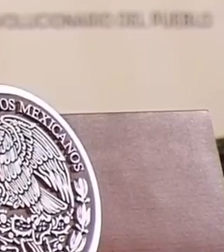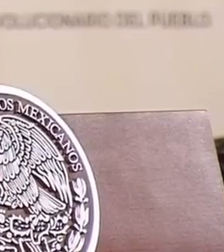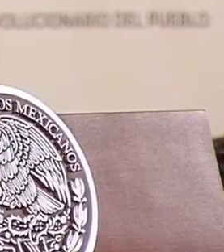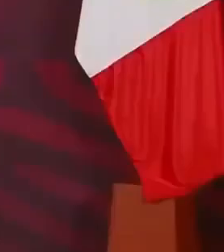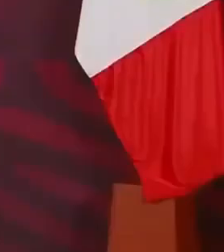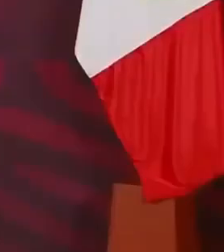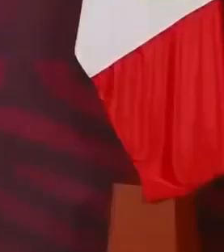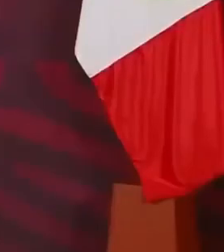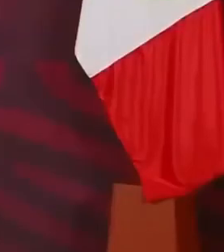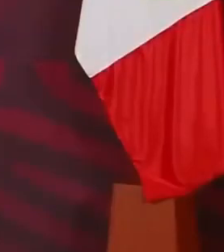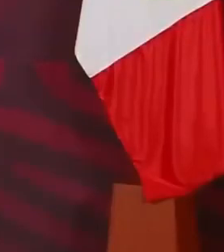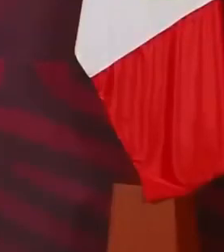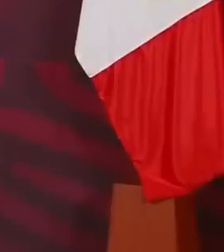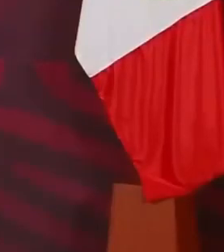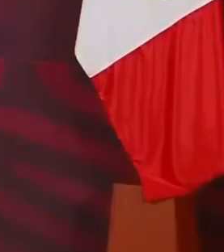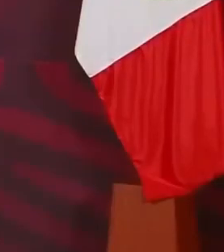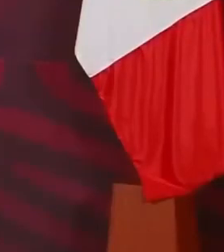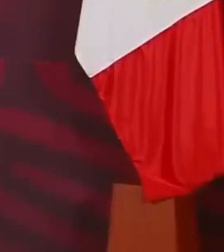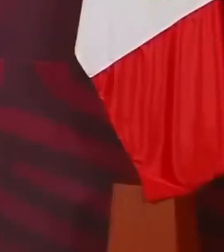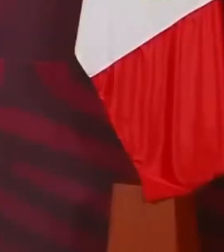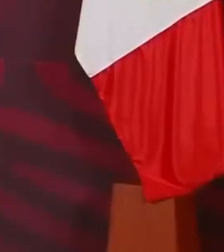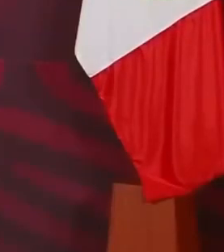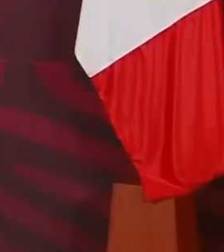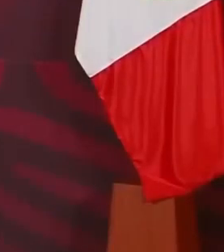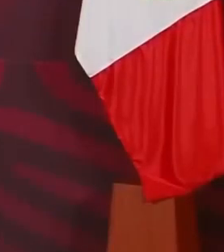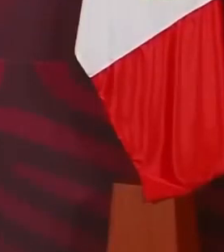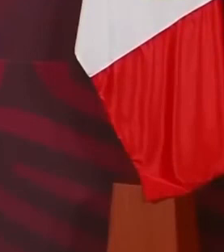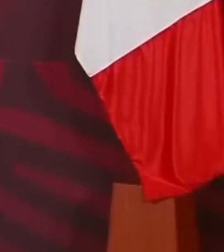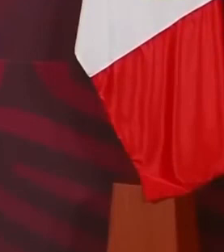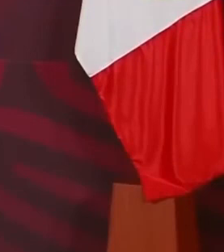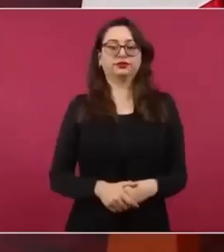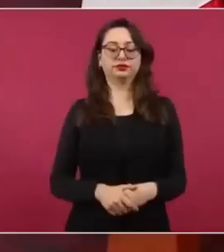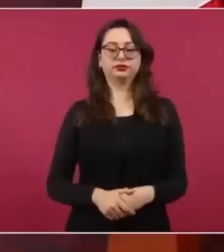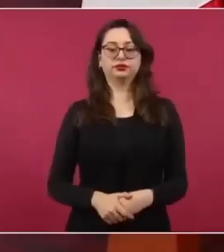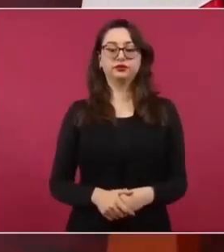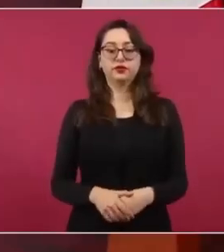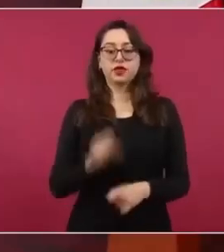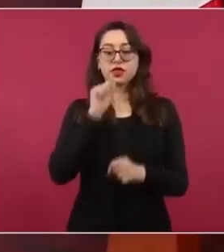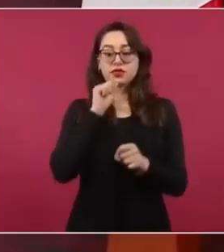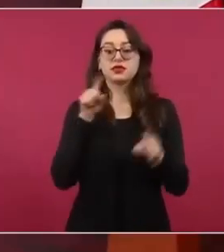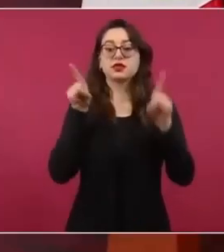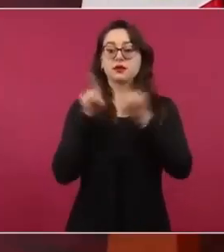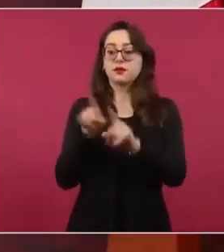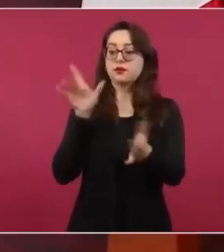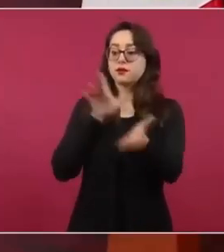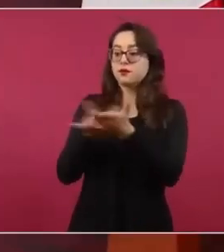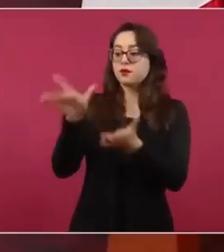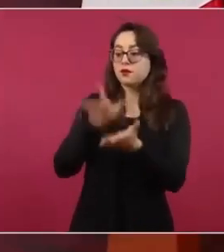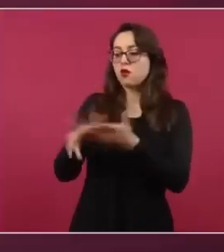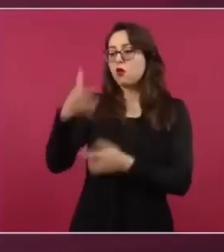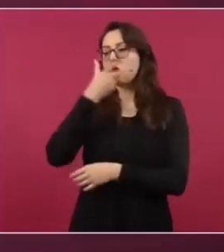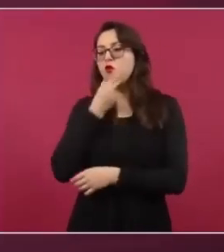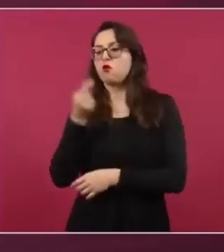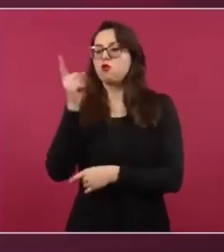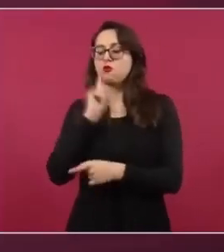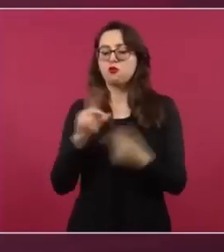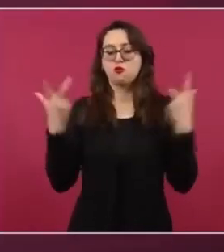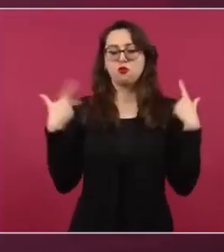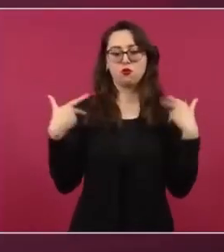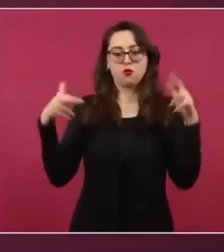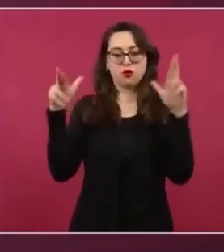Tengo precisamente una reunión este fin de semana para hacer un análisis sobre